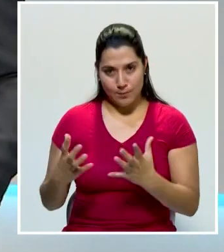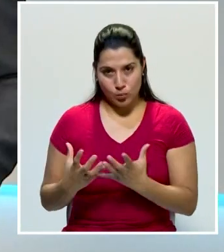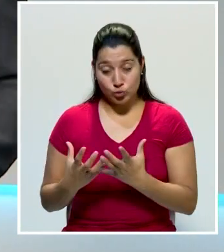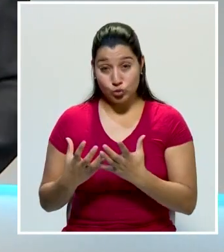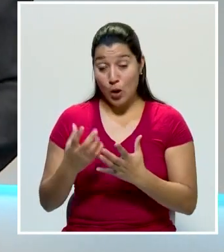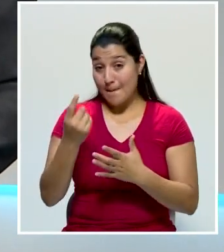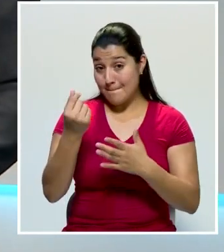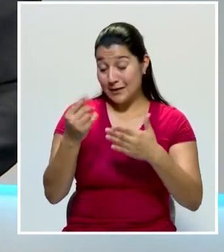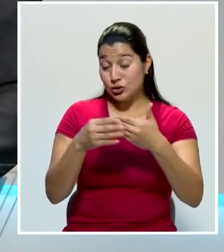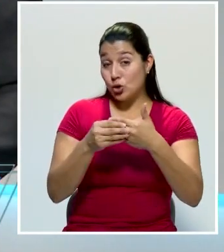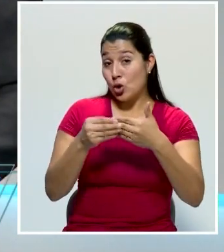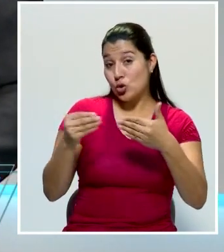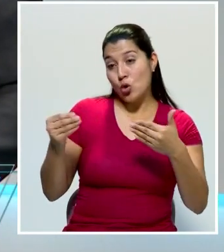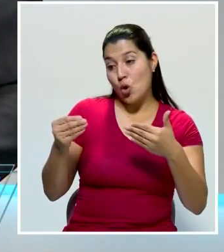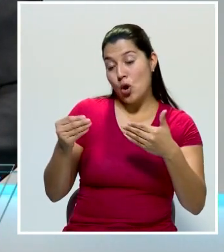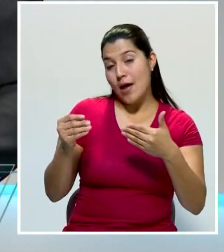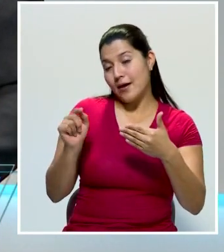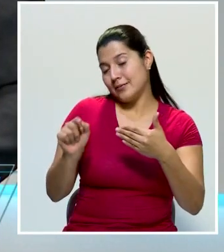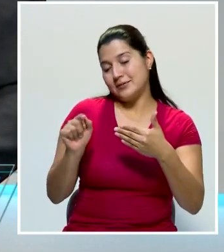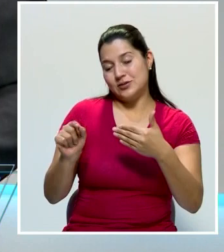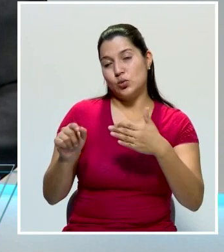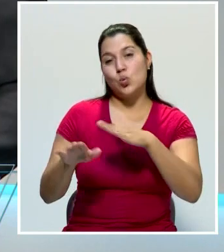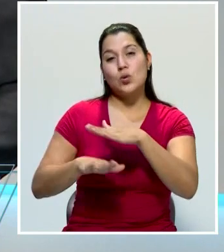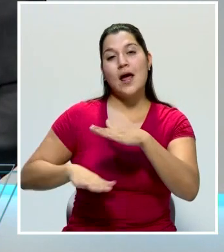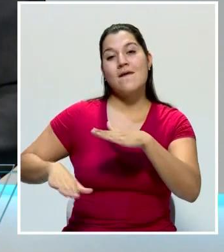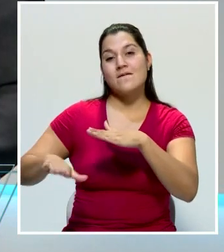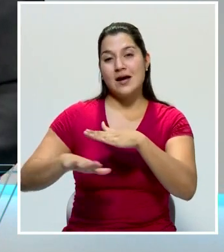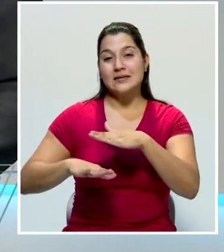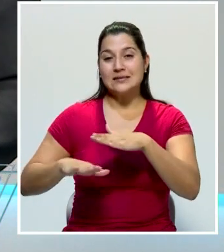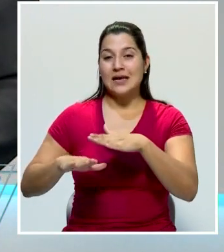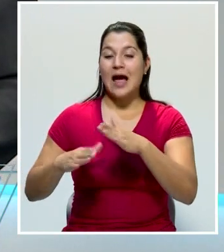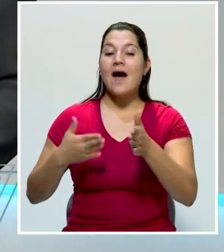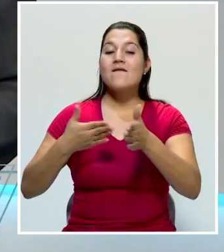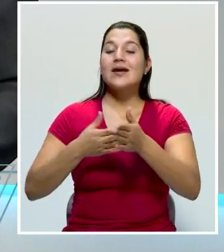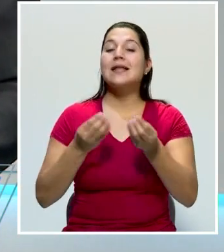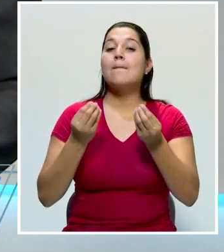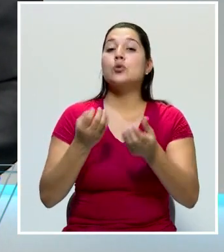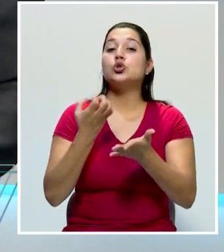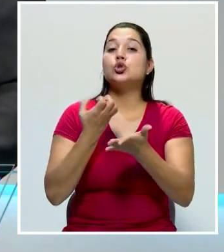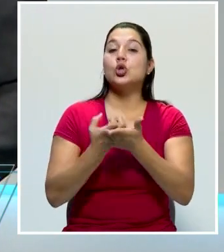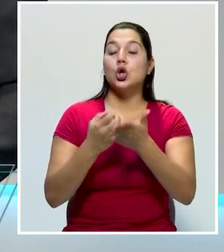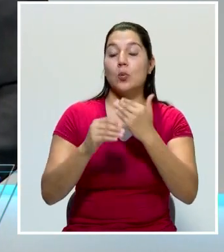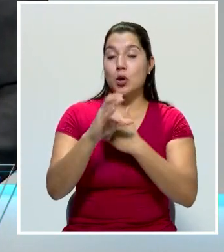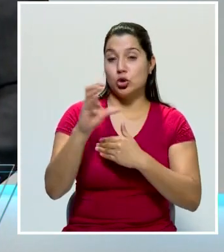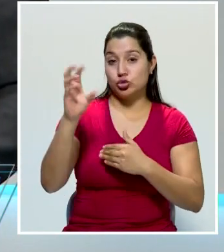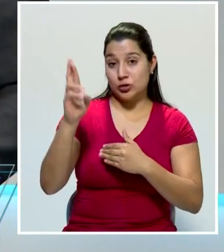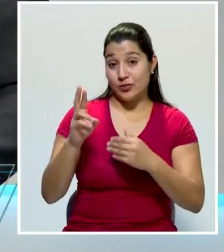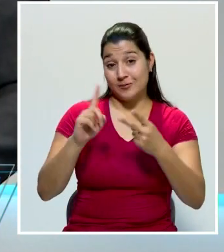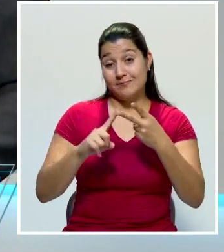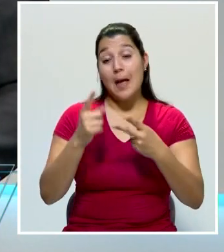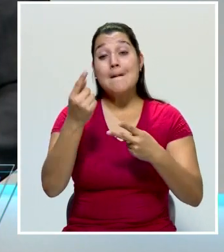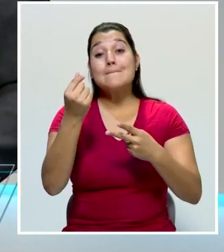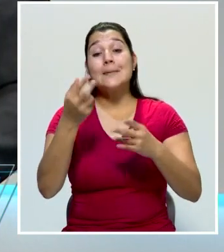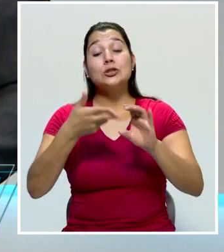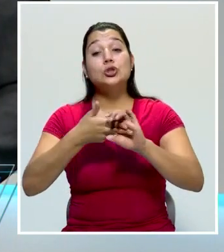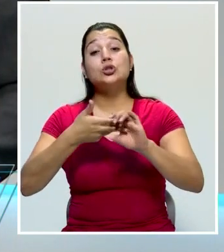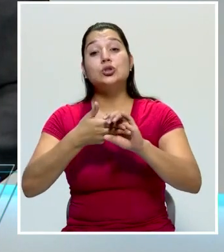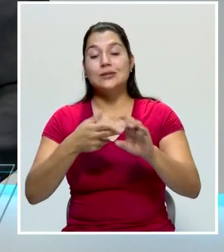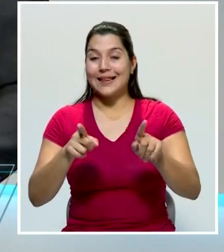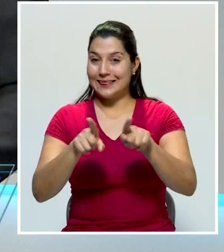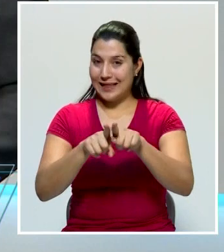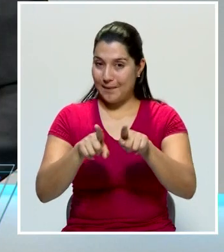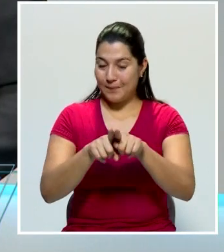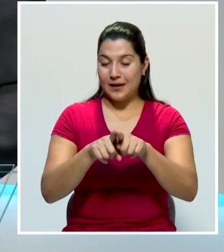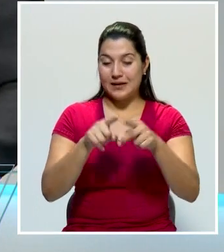referencia indudablemente de la que dependemos en la parte económica de nuestro país, y el precio del crudo, del petróleo, que también ha tenido